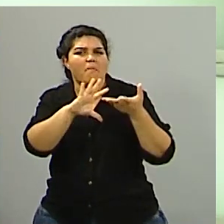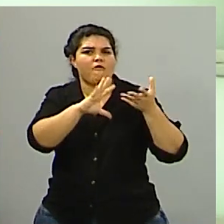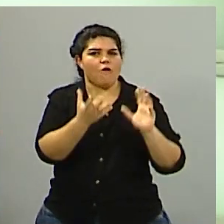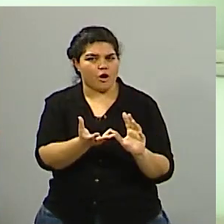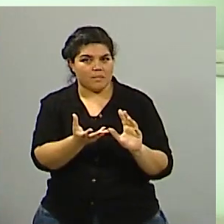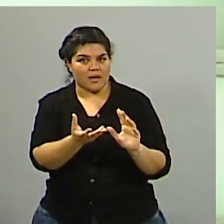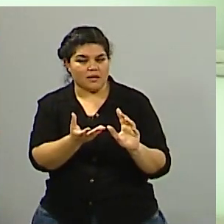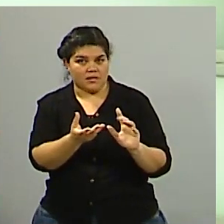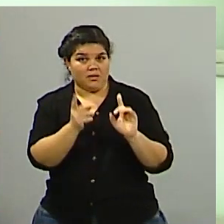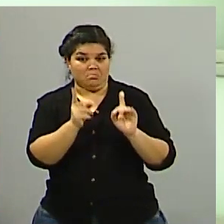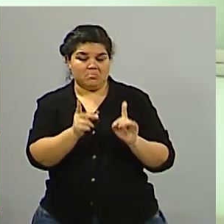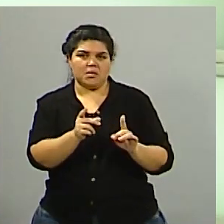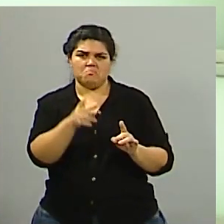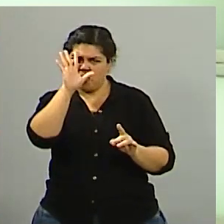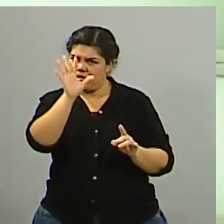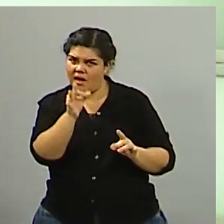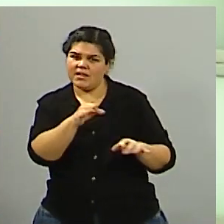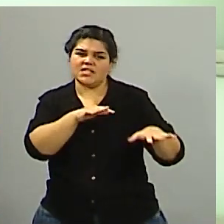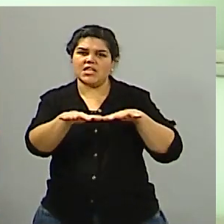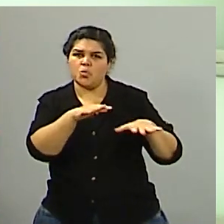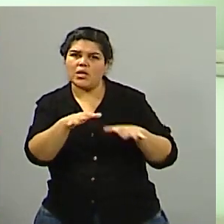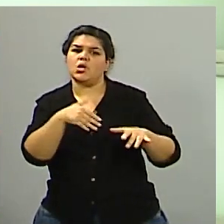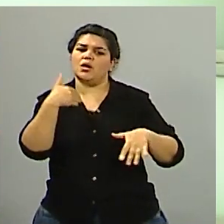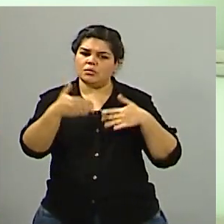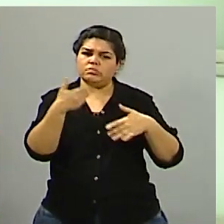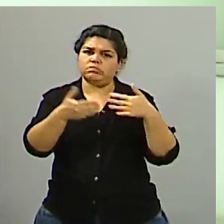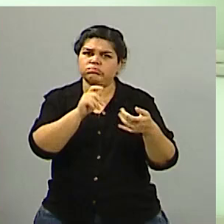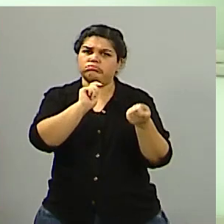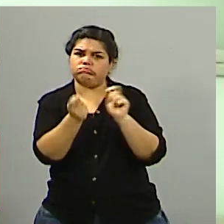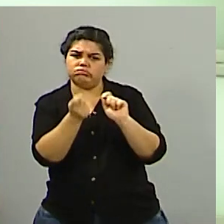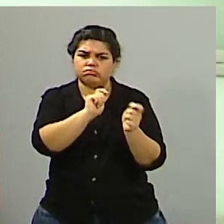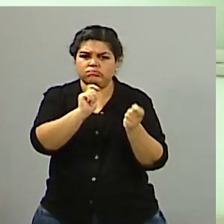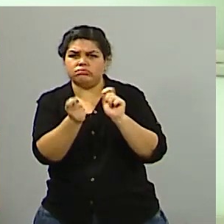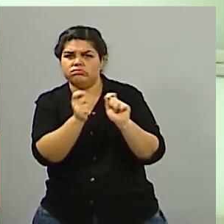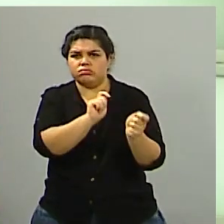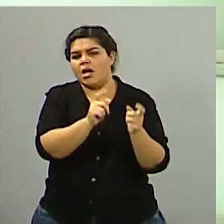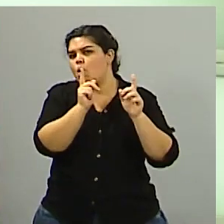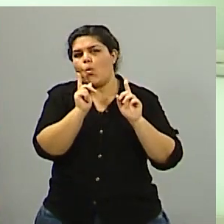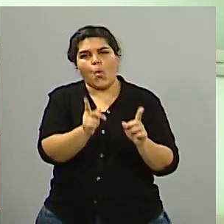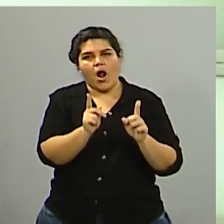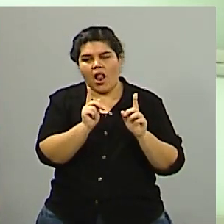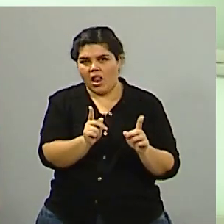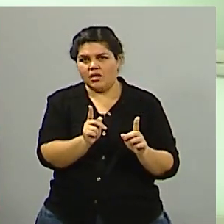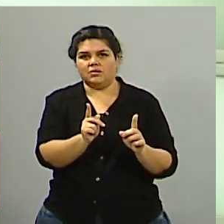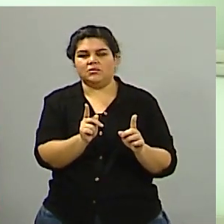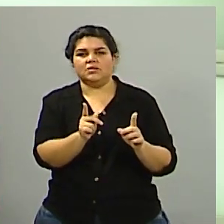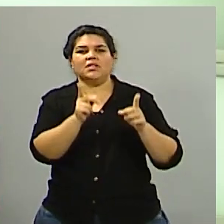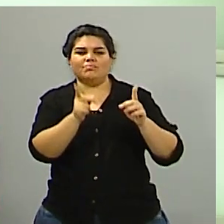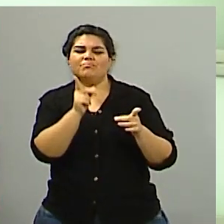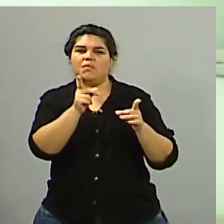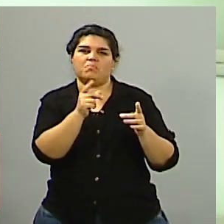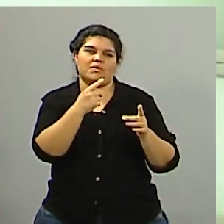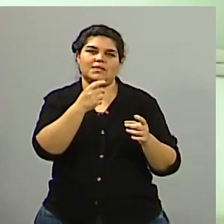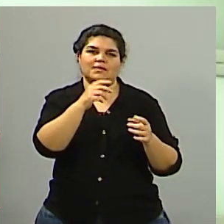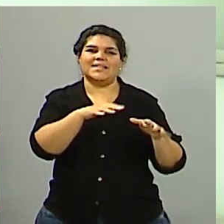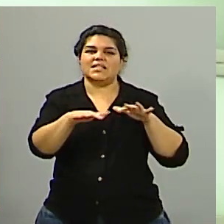en un contexto, como ustedes ya saben, que ha ido variando, sobre todo en este último tiempo, y más aún, por un lado, por la realidad económica, y después